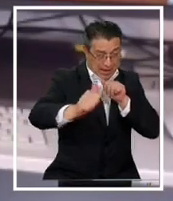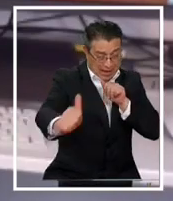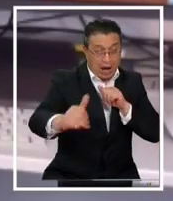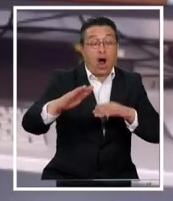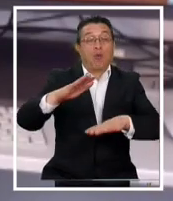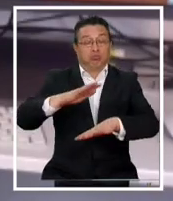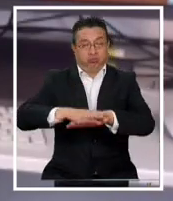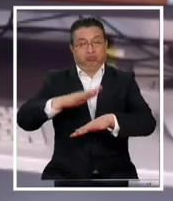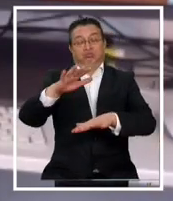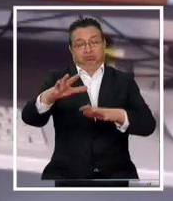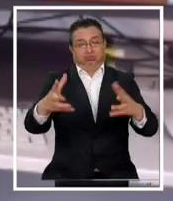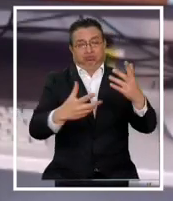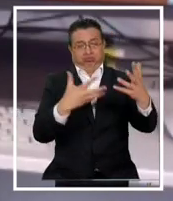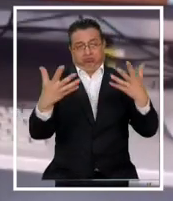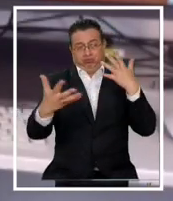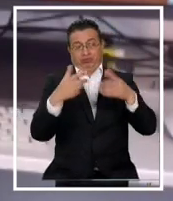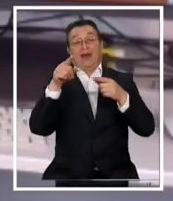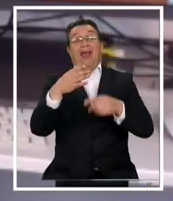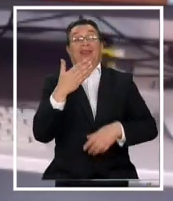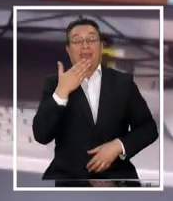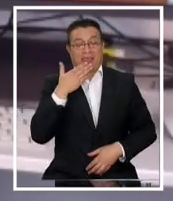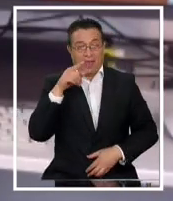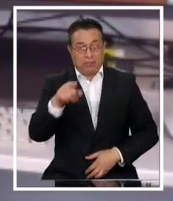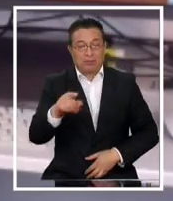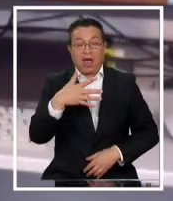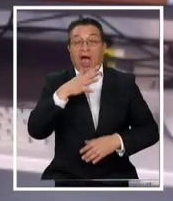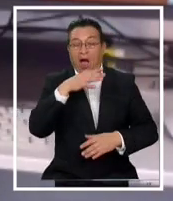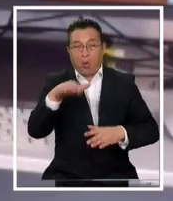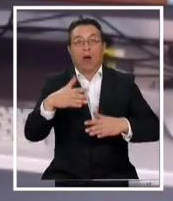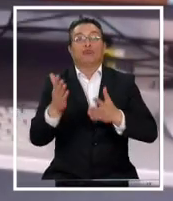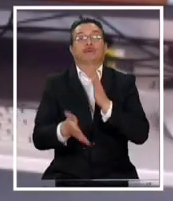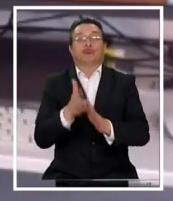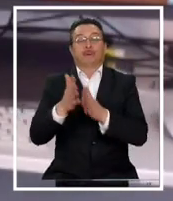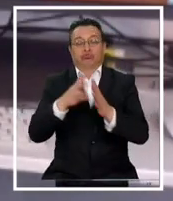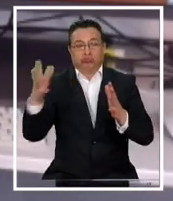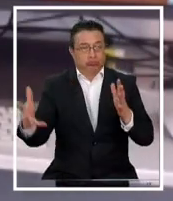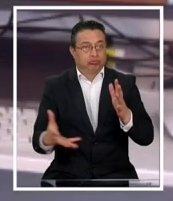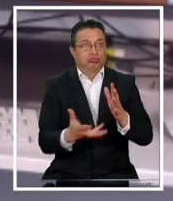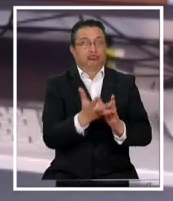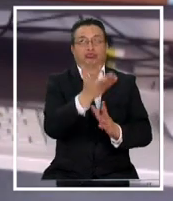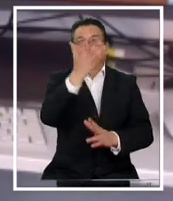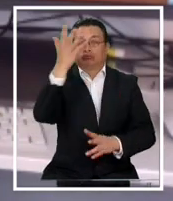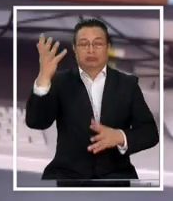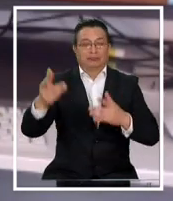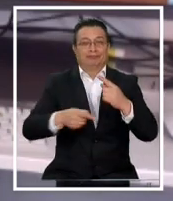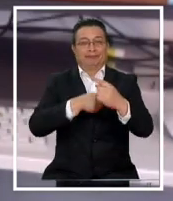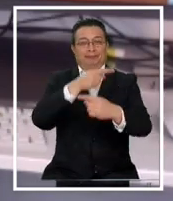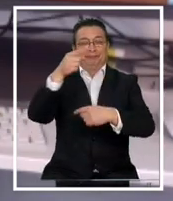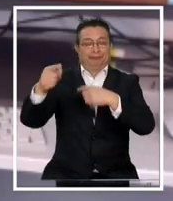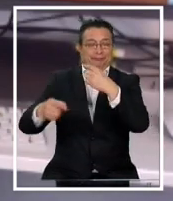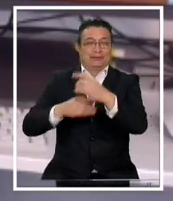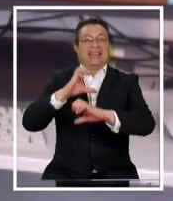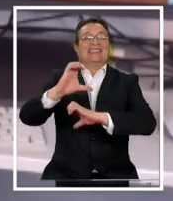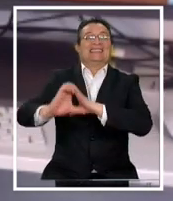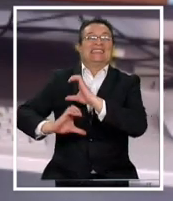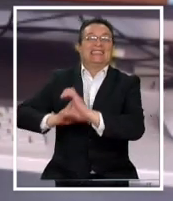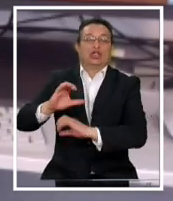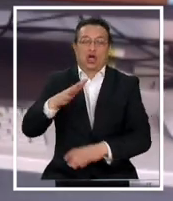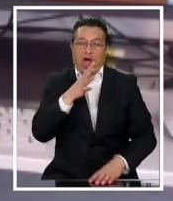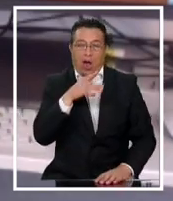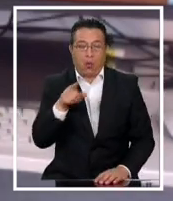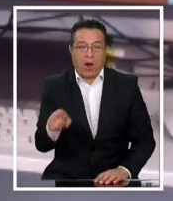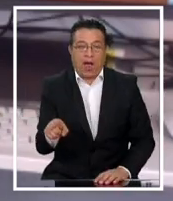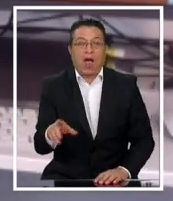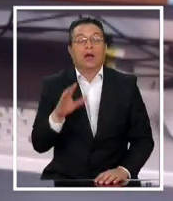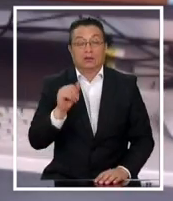del calentamiento global es que acelera el ciclo del agua y eso básicamente significa que la frecuencia con la que se dan tormentas en alta mar y por lo